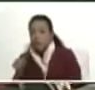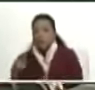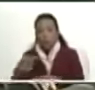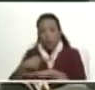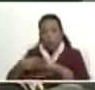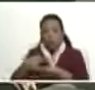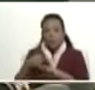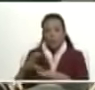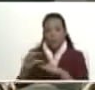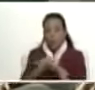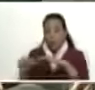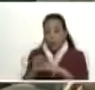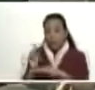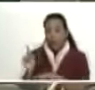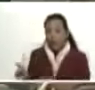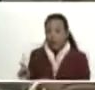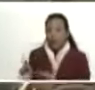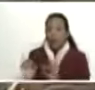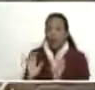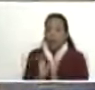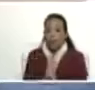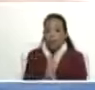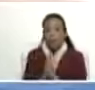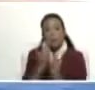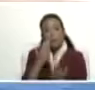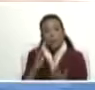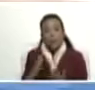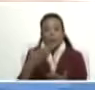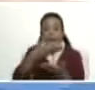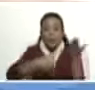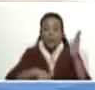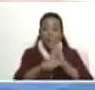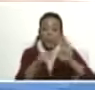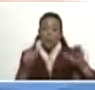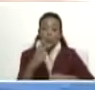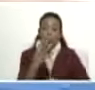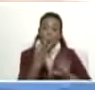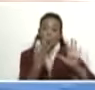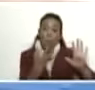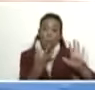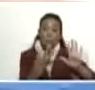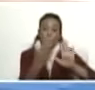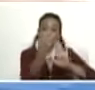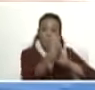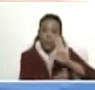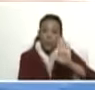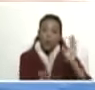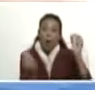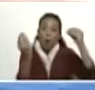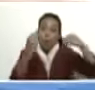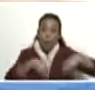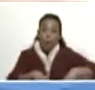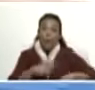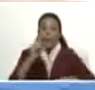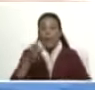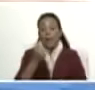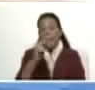Guyana Británica y en virtud del artículo 8 del presente convenio, el acuerdo de